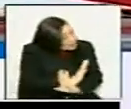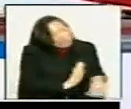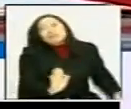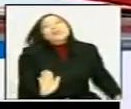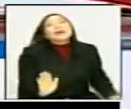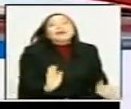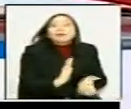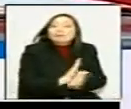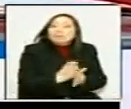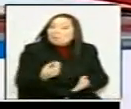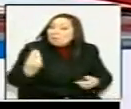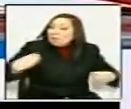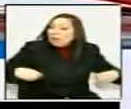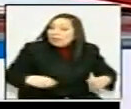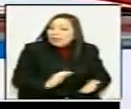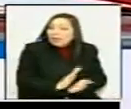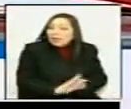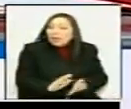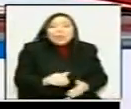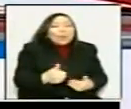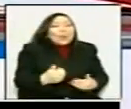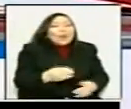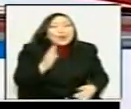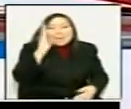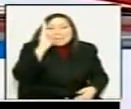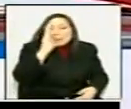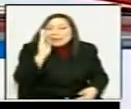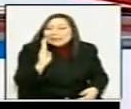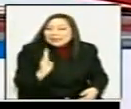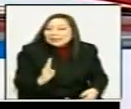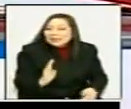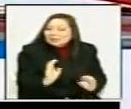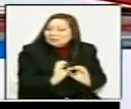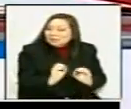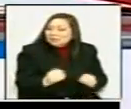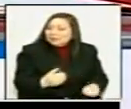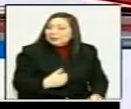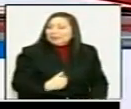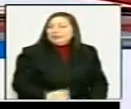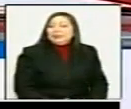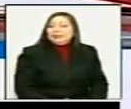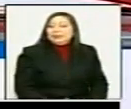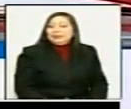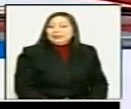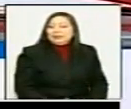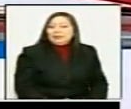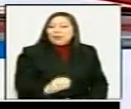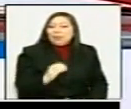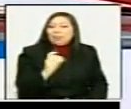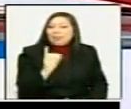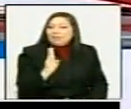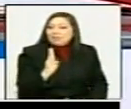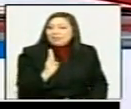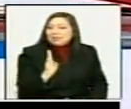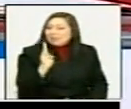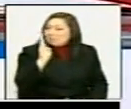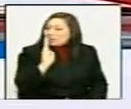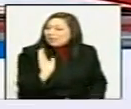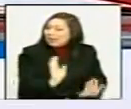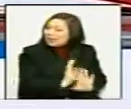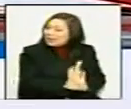un solo centavo de este señor o de cualquier persona ligada a la empresa Odebrecht.